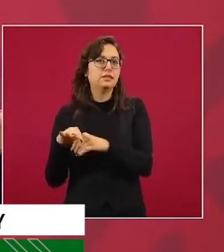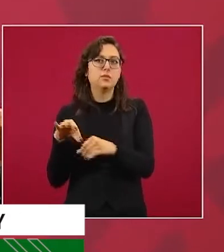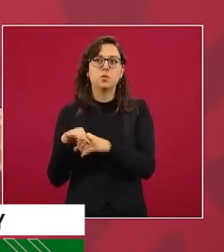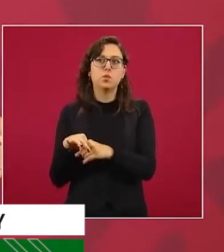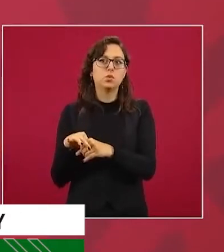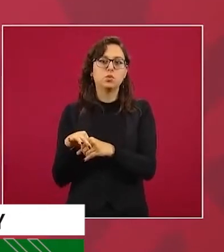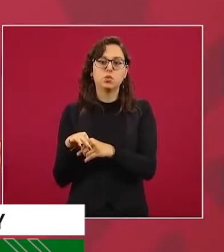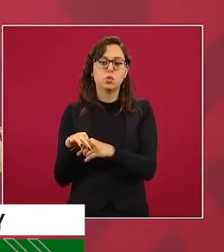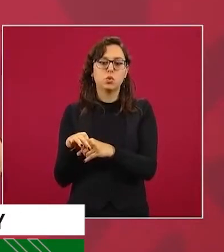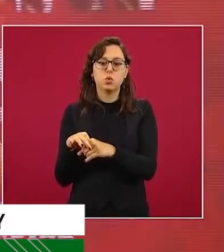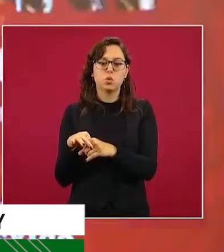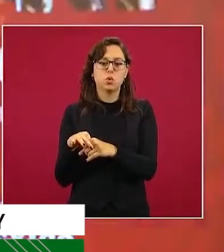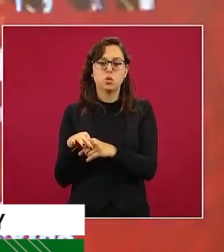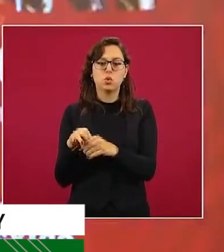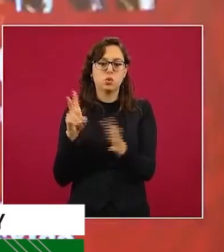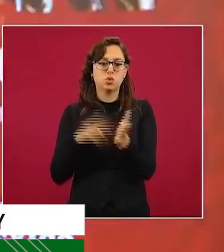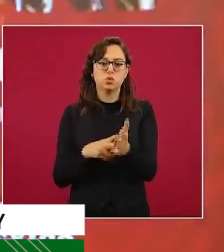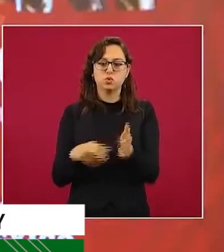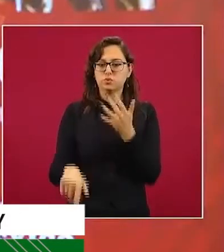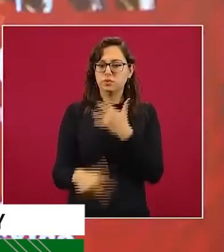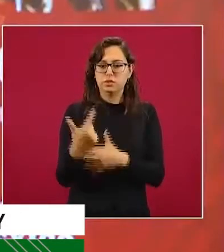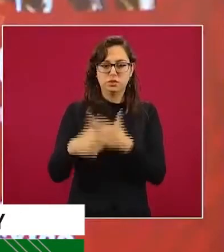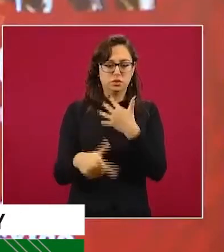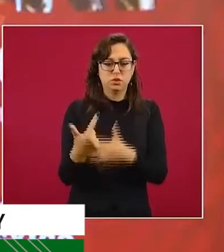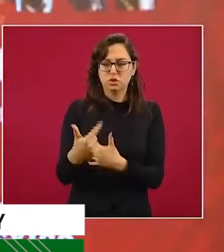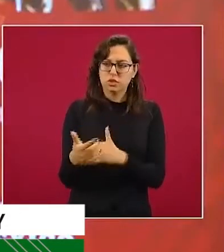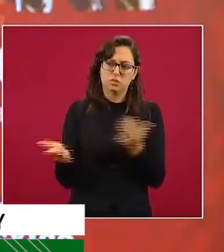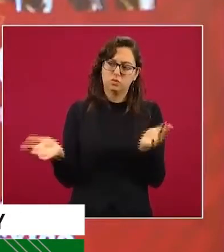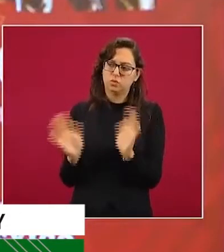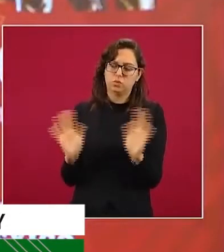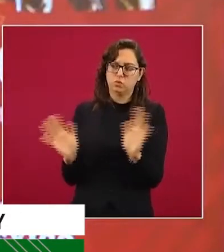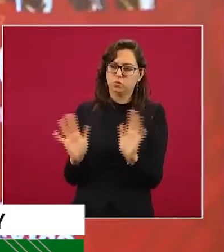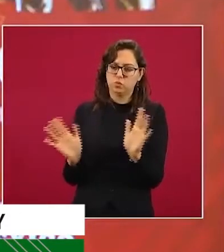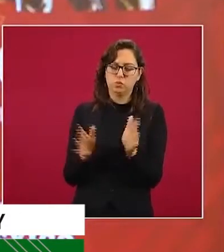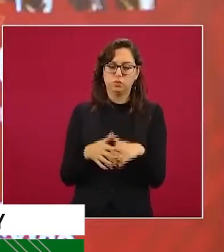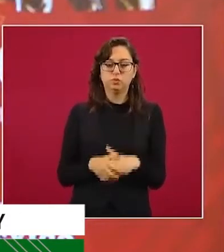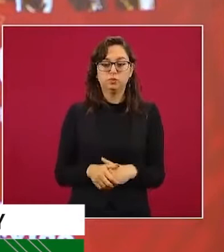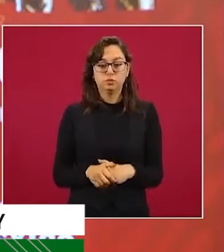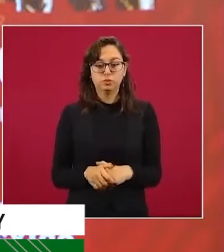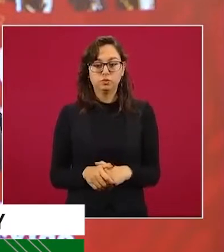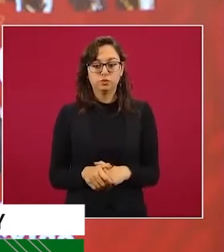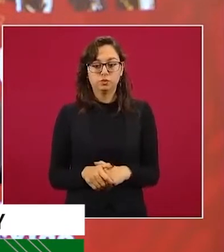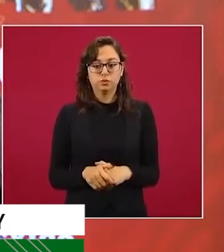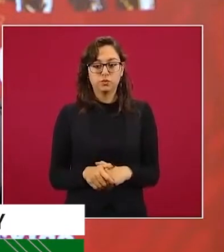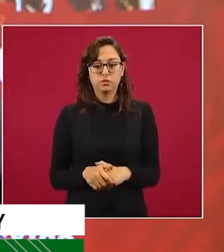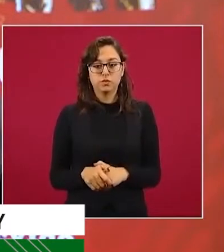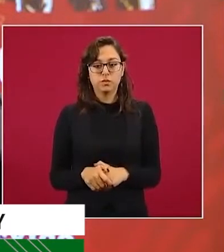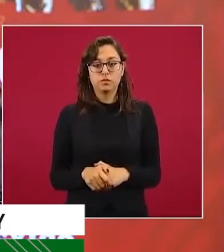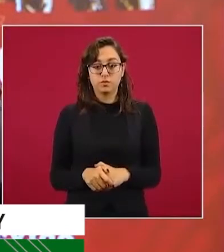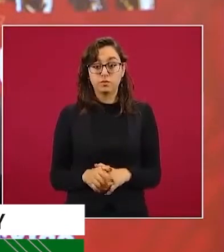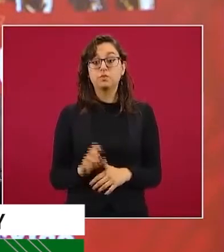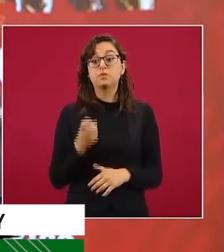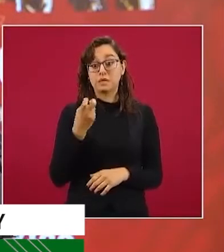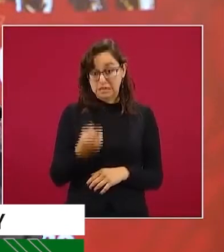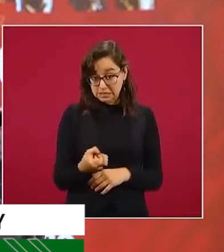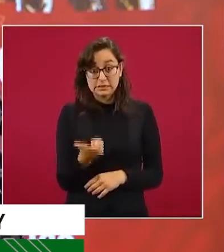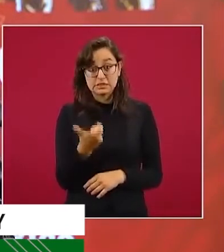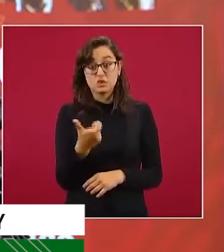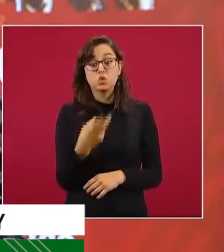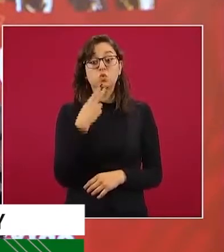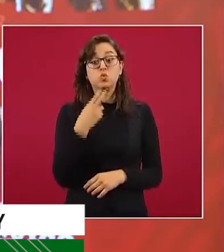sobornos de Odebrecht para desacreditar a los rivales del PRI en 2012. Y ahora que se habla de que ese dinero se